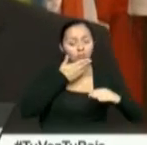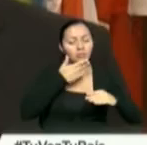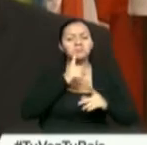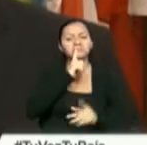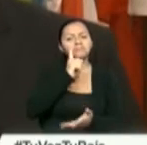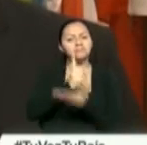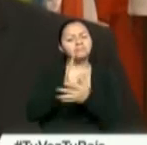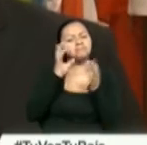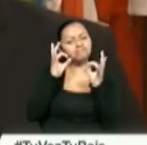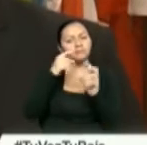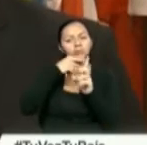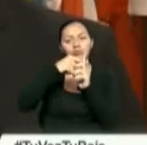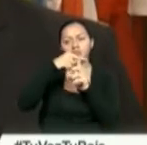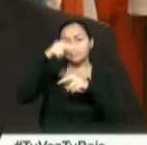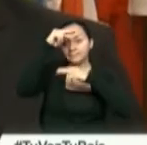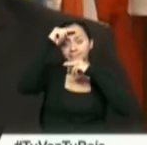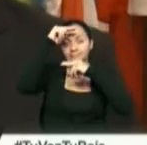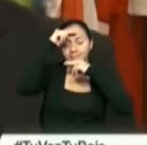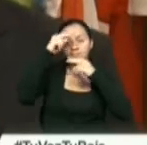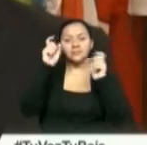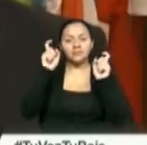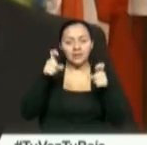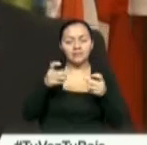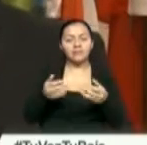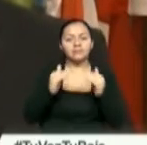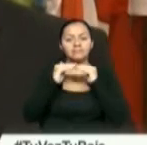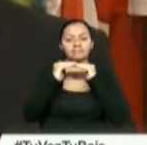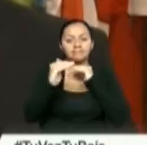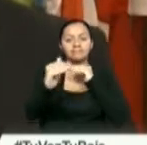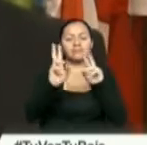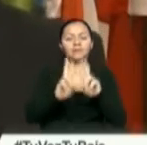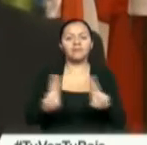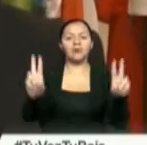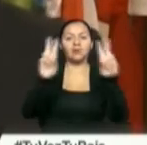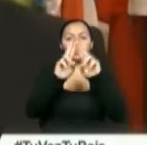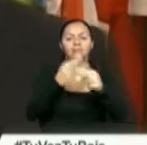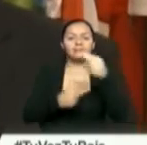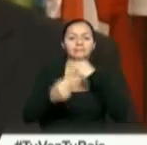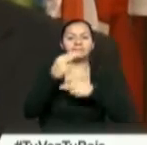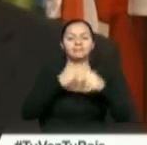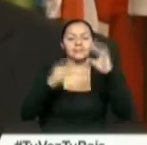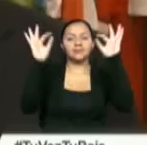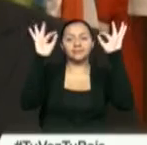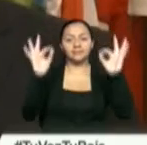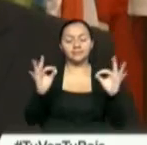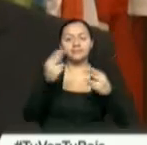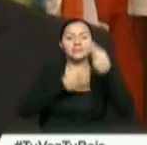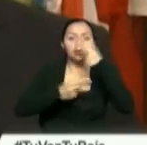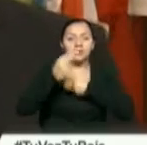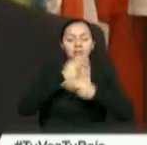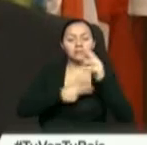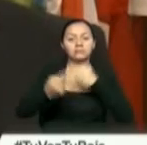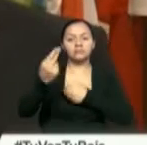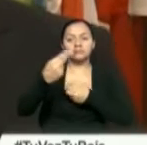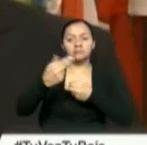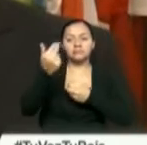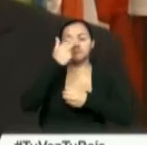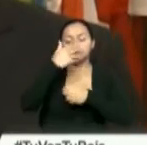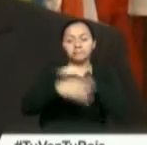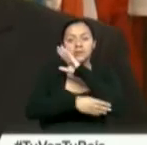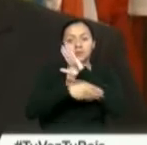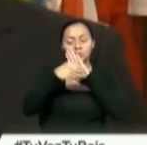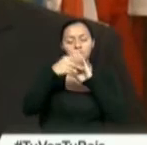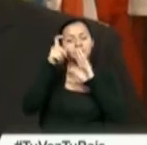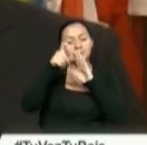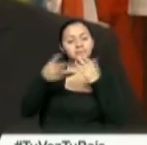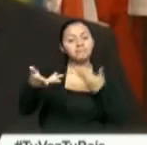una muy buena noticia para quienes creemos que debemos estabilizar el mercado energético es lo que buscamos realmente es estabilidad